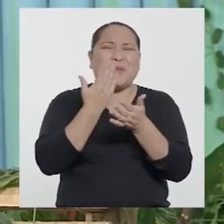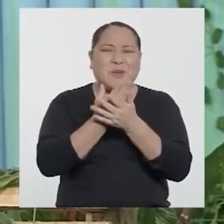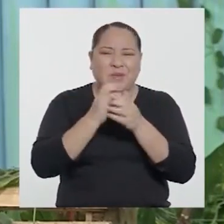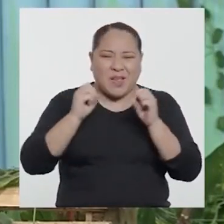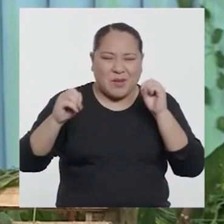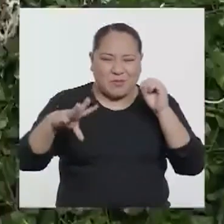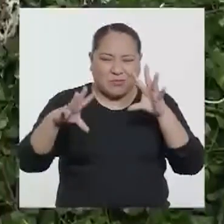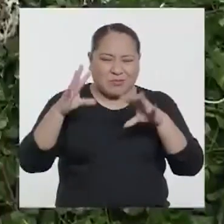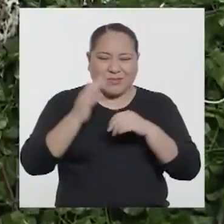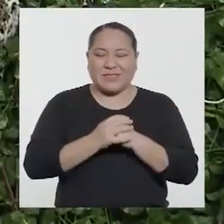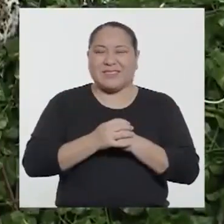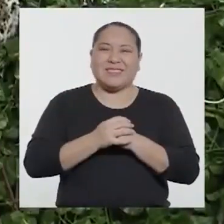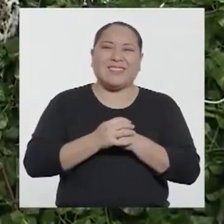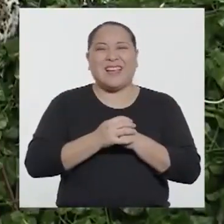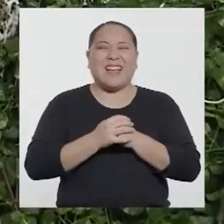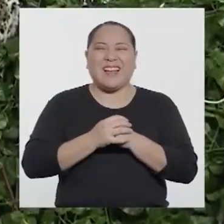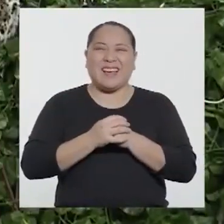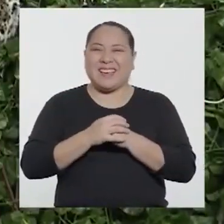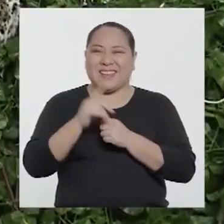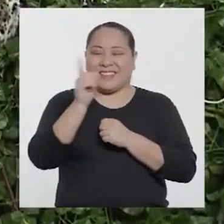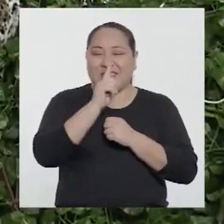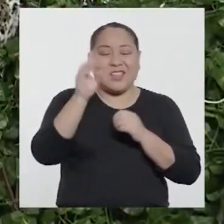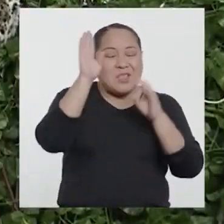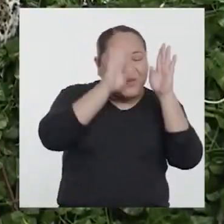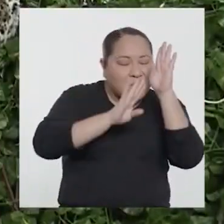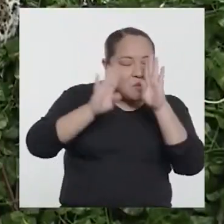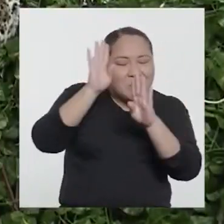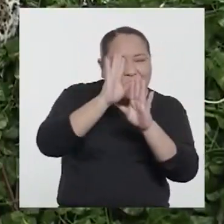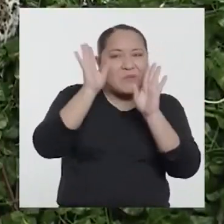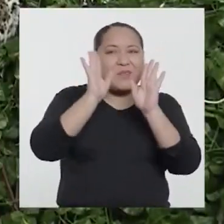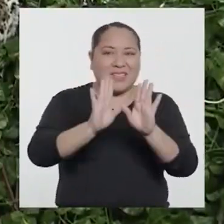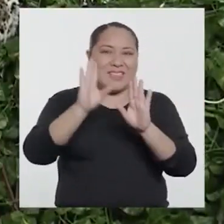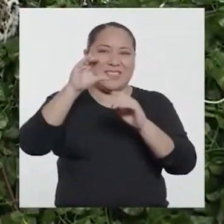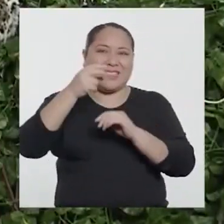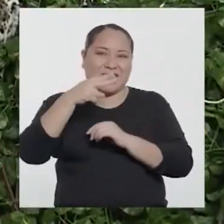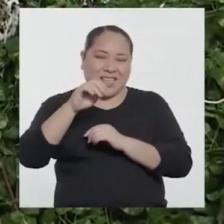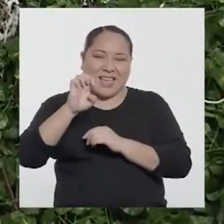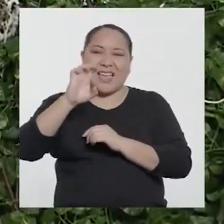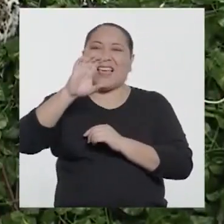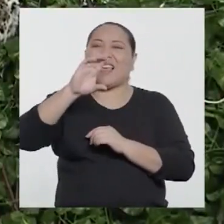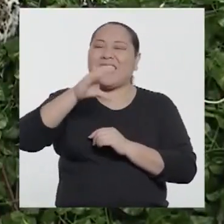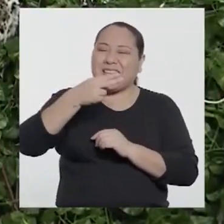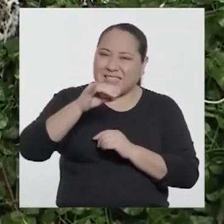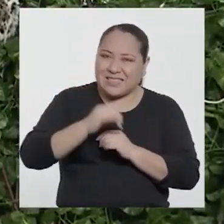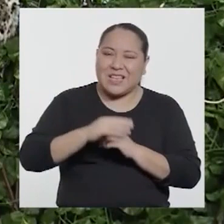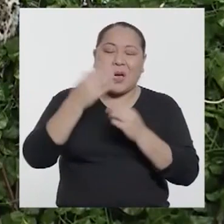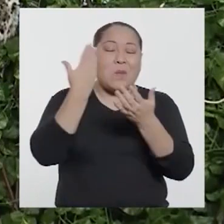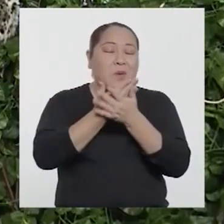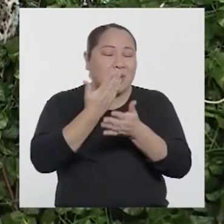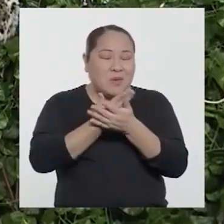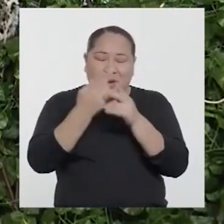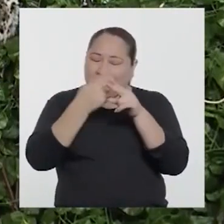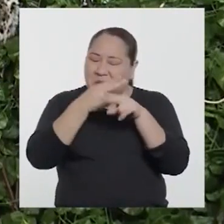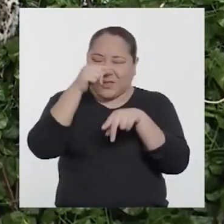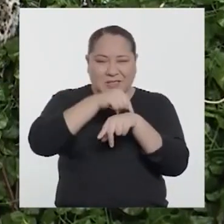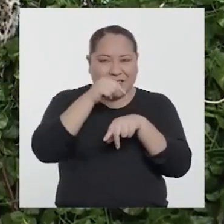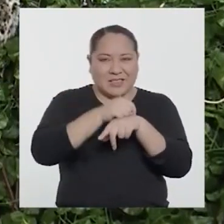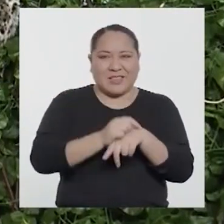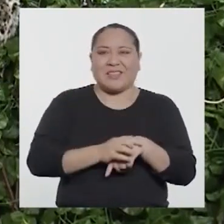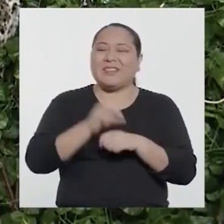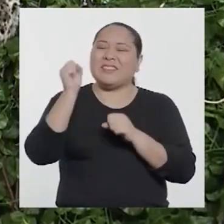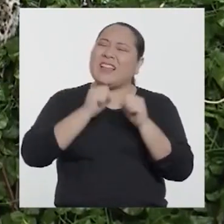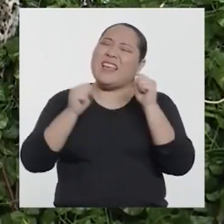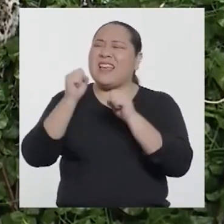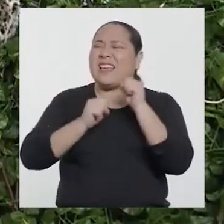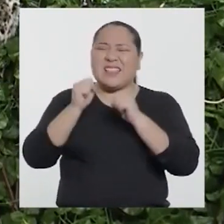los parlantes! ¡No te preocupes, Chechi! ¡Los probaremos muy pronto! ¡Ay,